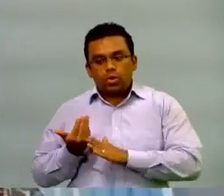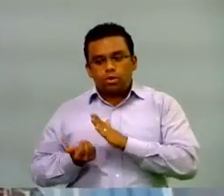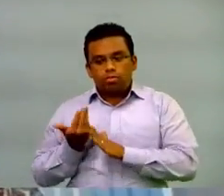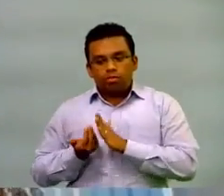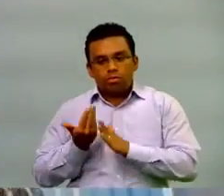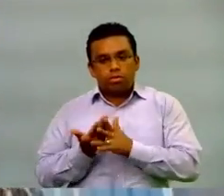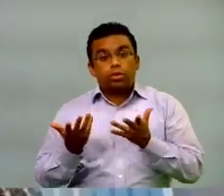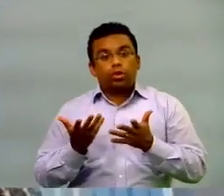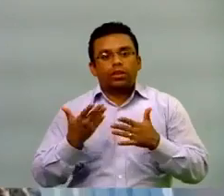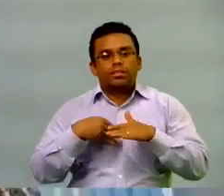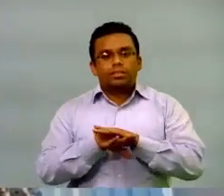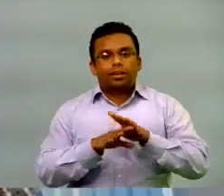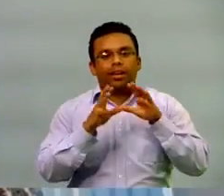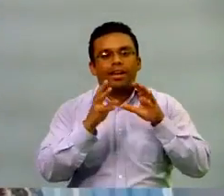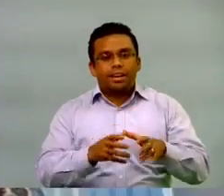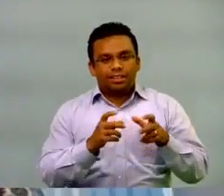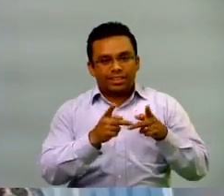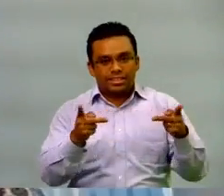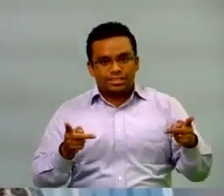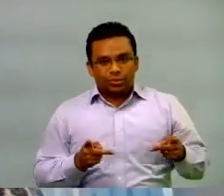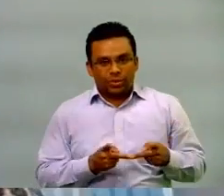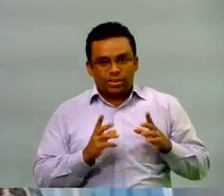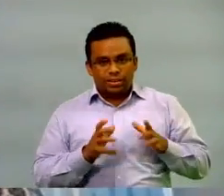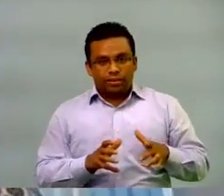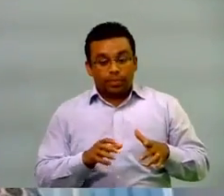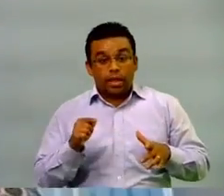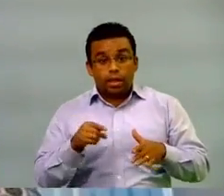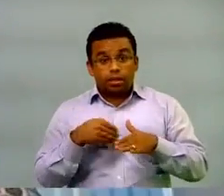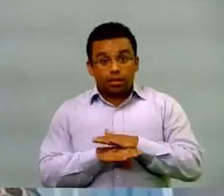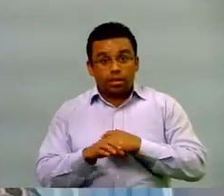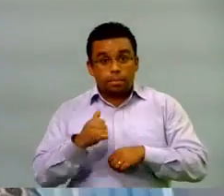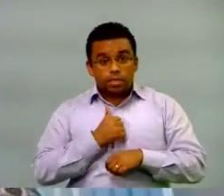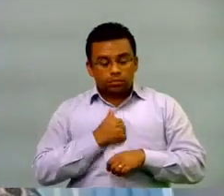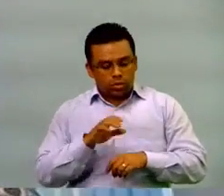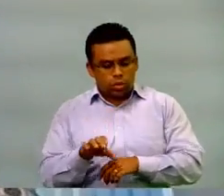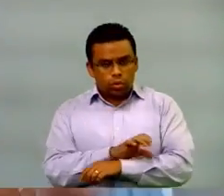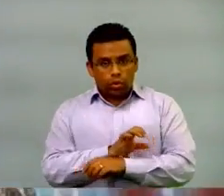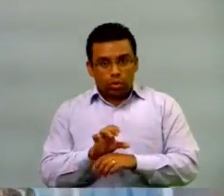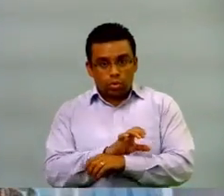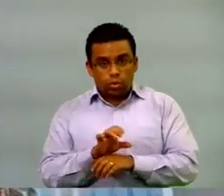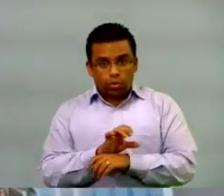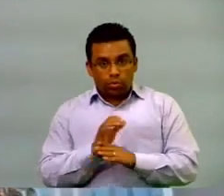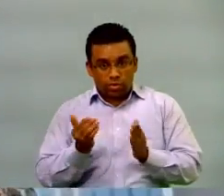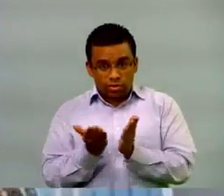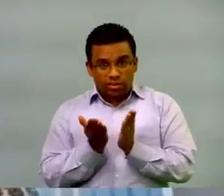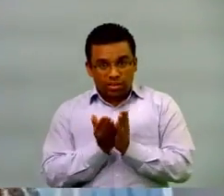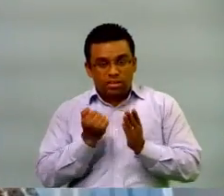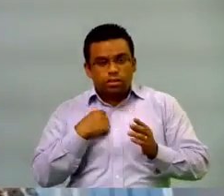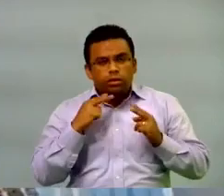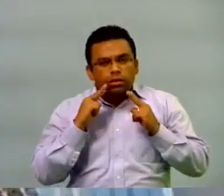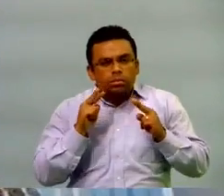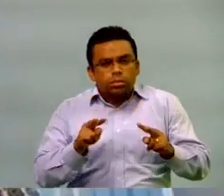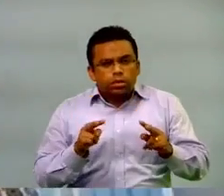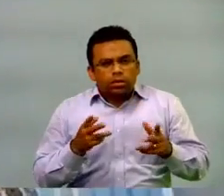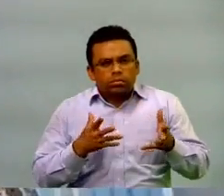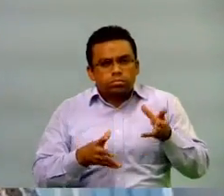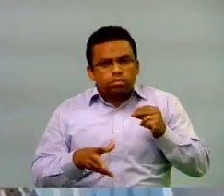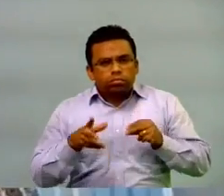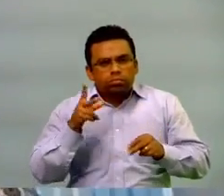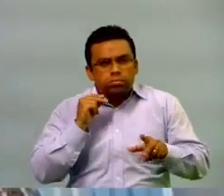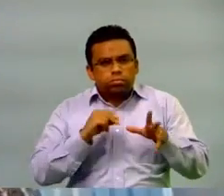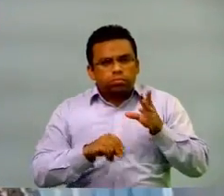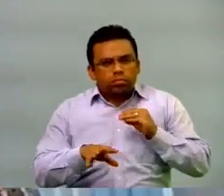de la escuela que permiten, a través de esa mirada y de ese conocimiento, generar